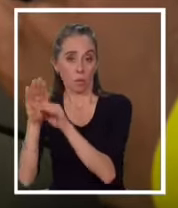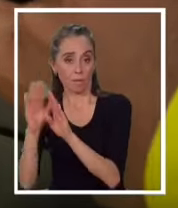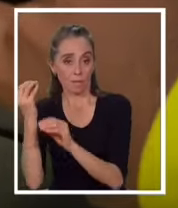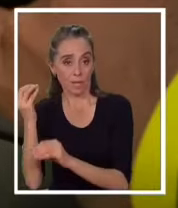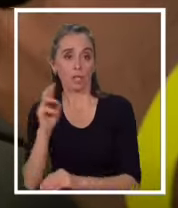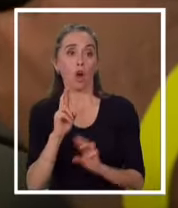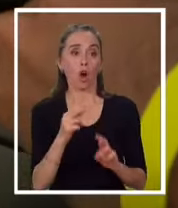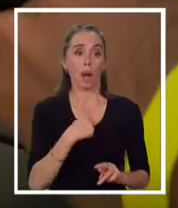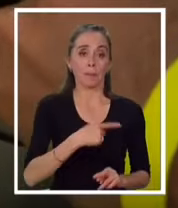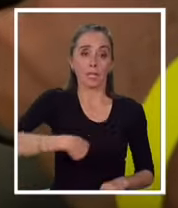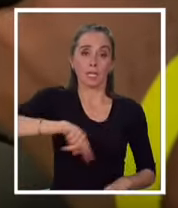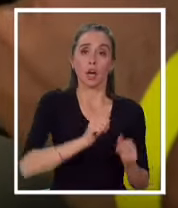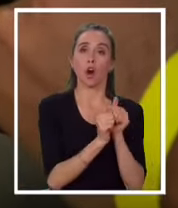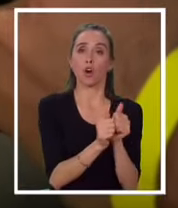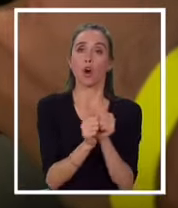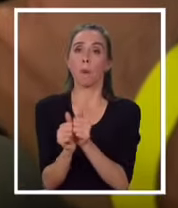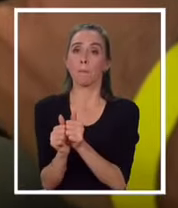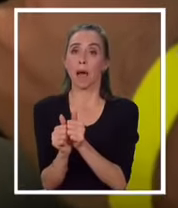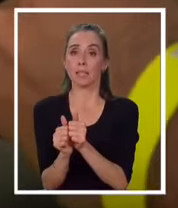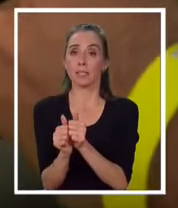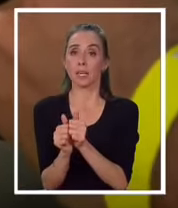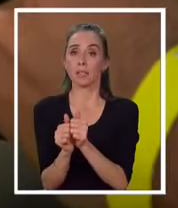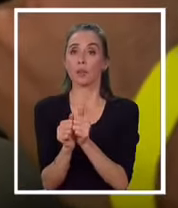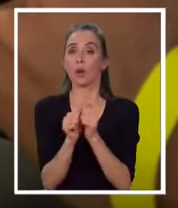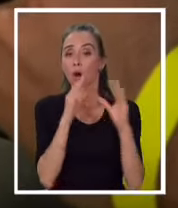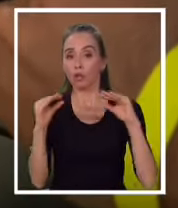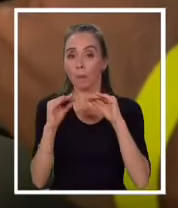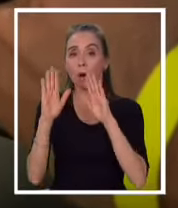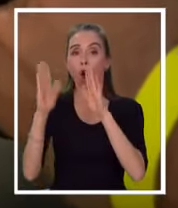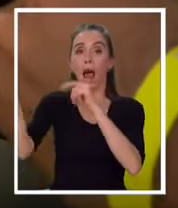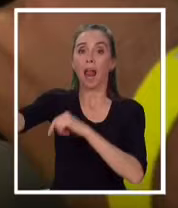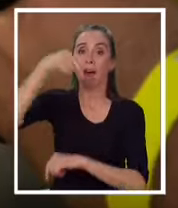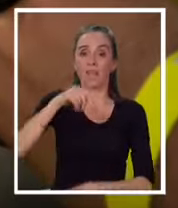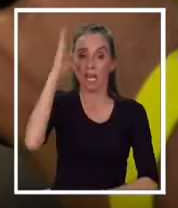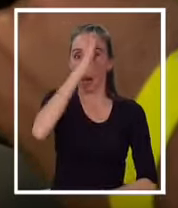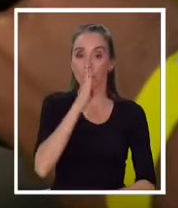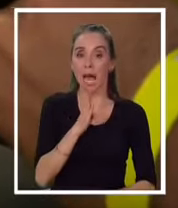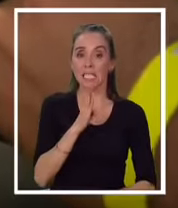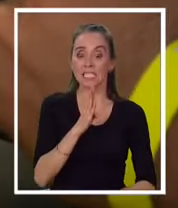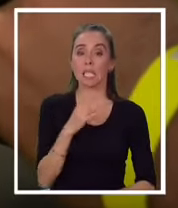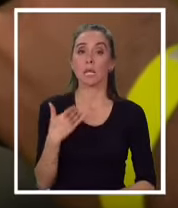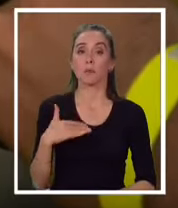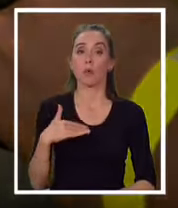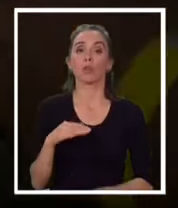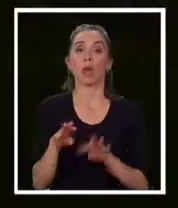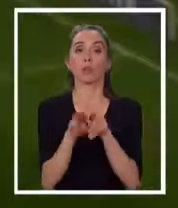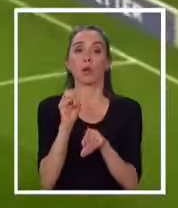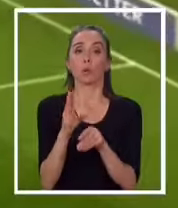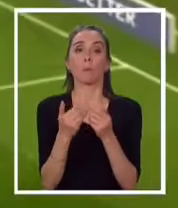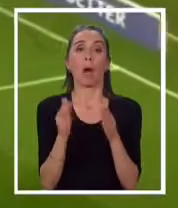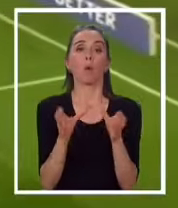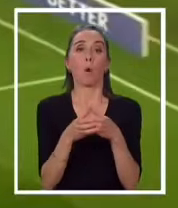yo por mí y por mi compañero también que se hablaba en Brasil, ojalá llegue, porque es un jugador muy importante para cualquier equipo.